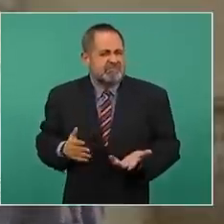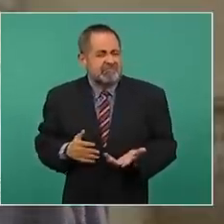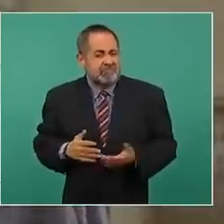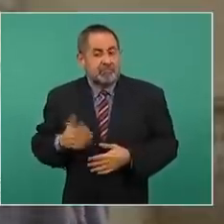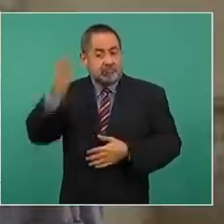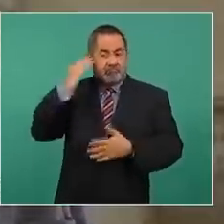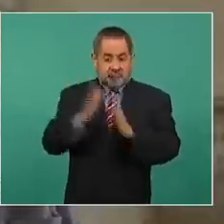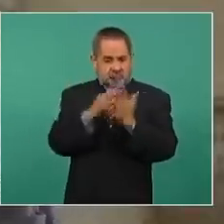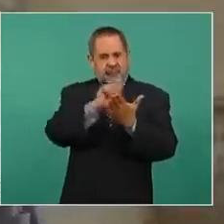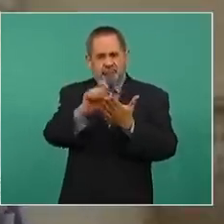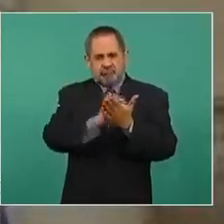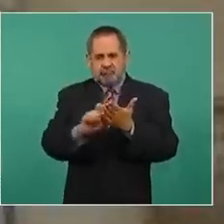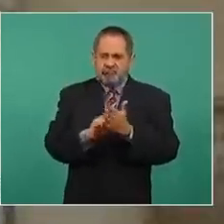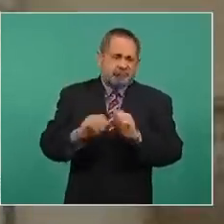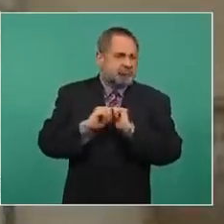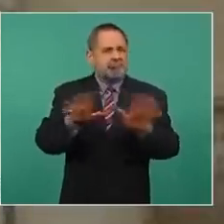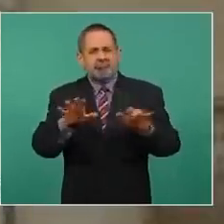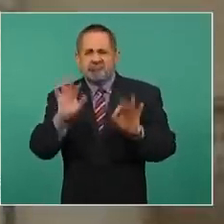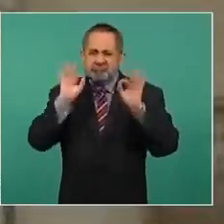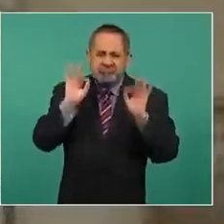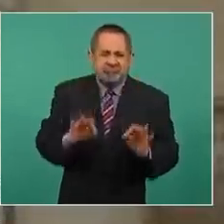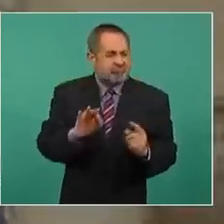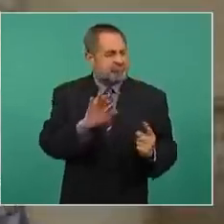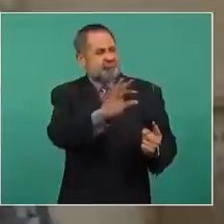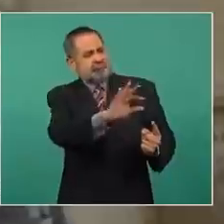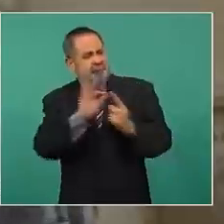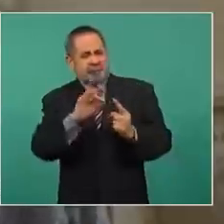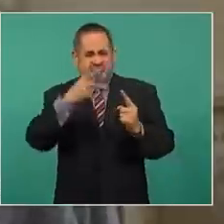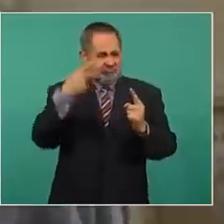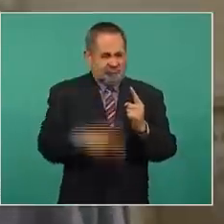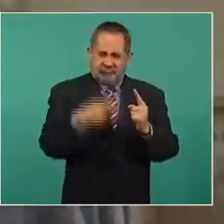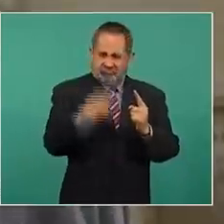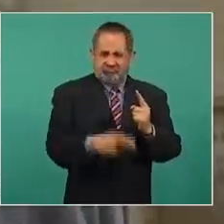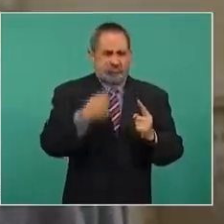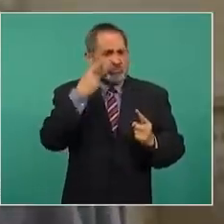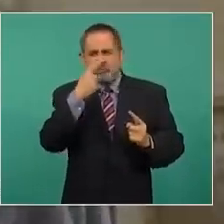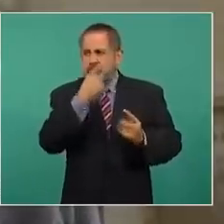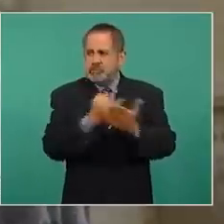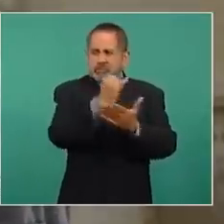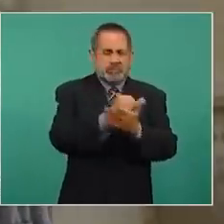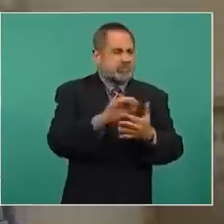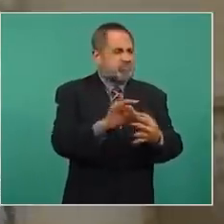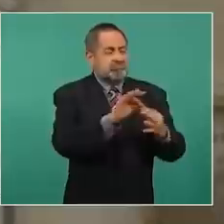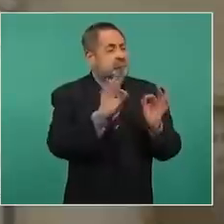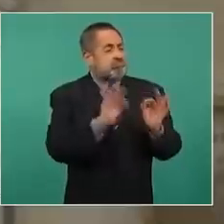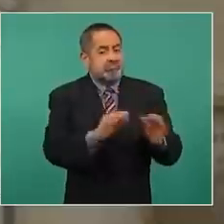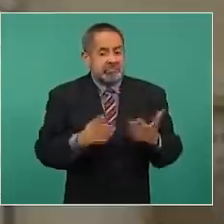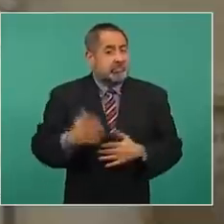extraordinario en el que se elegía a un monarca de manera democrática